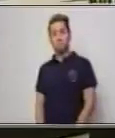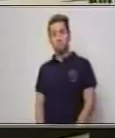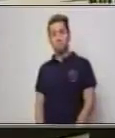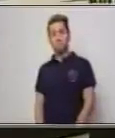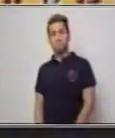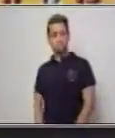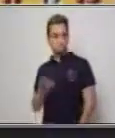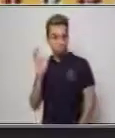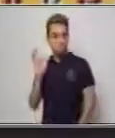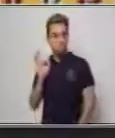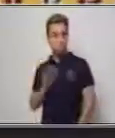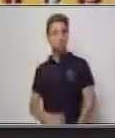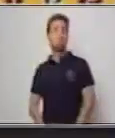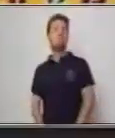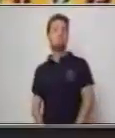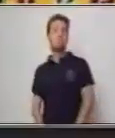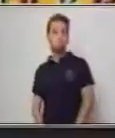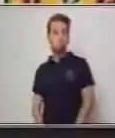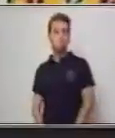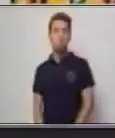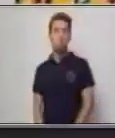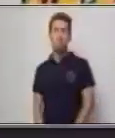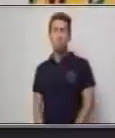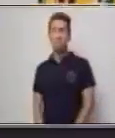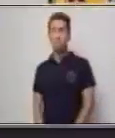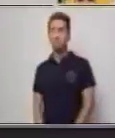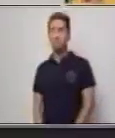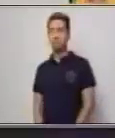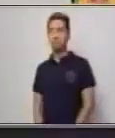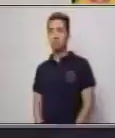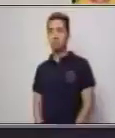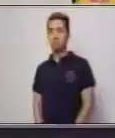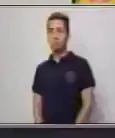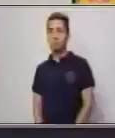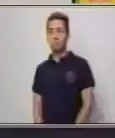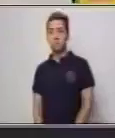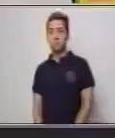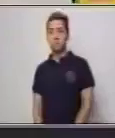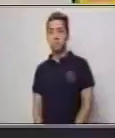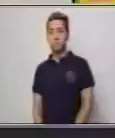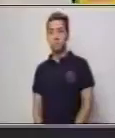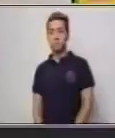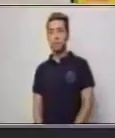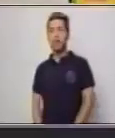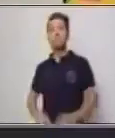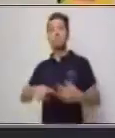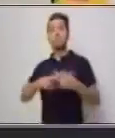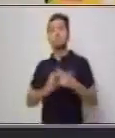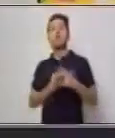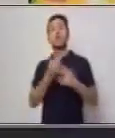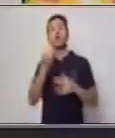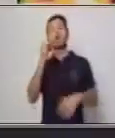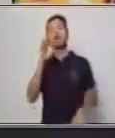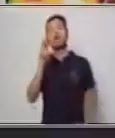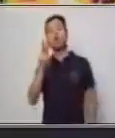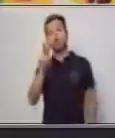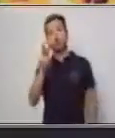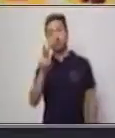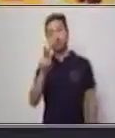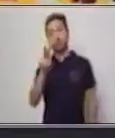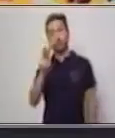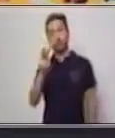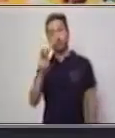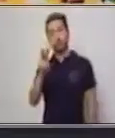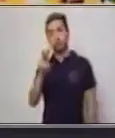¿De acuerdo? 100 puntos para ti. Entonces, vamos a iniciar con el número 2, porque el número 1 ya dijimos que no es ninguno de